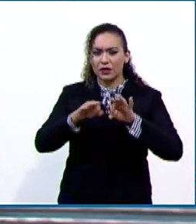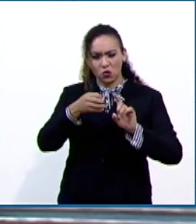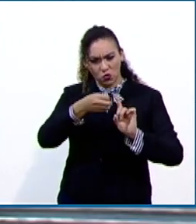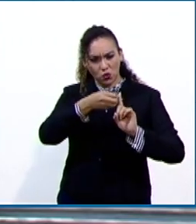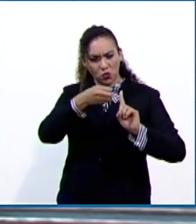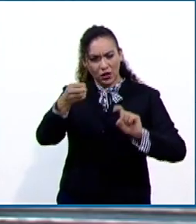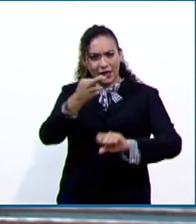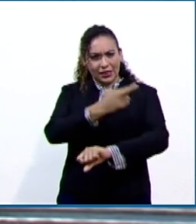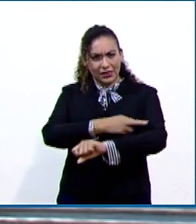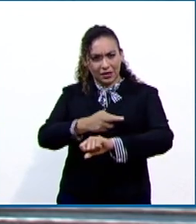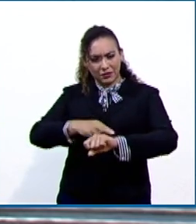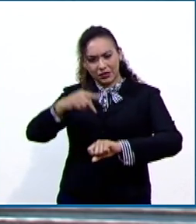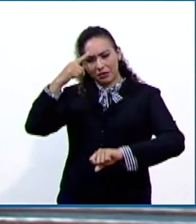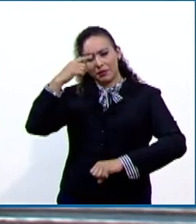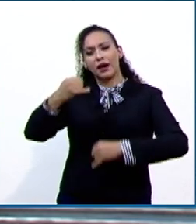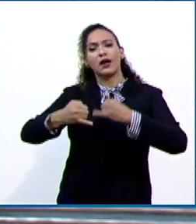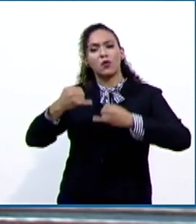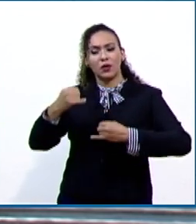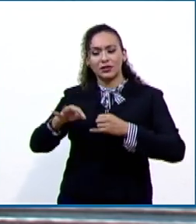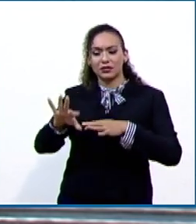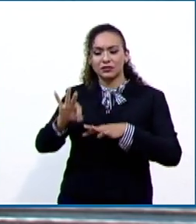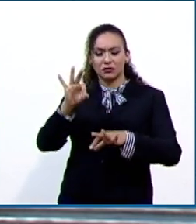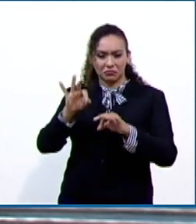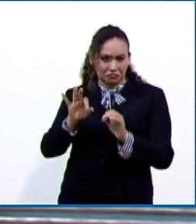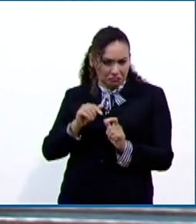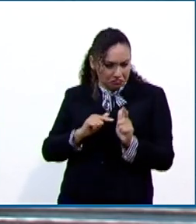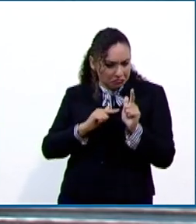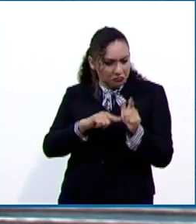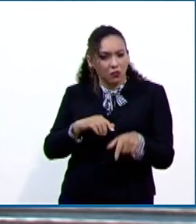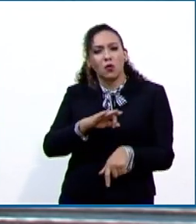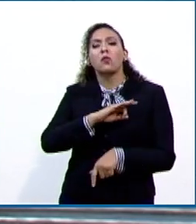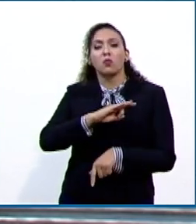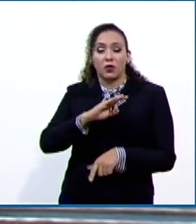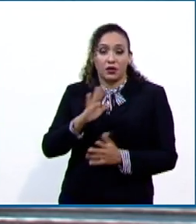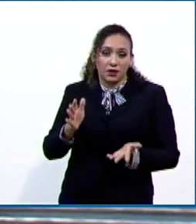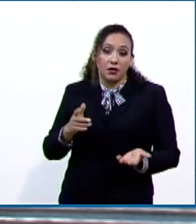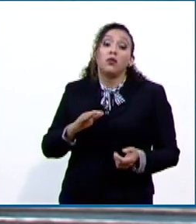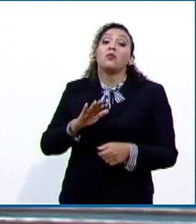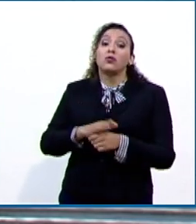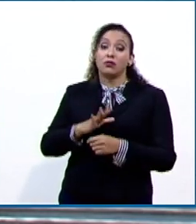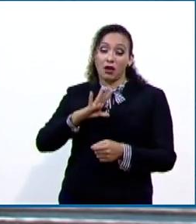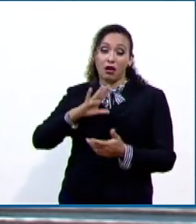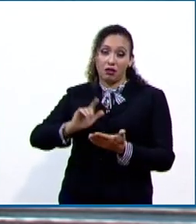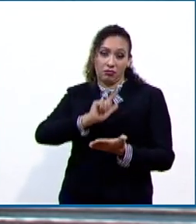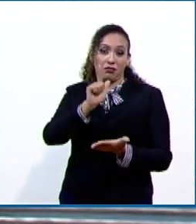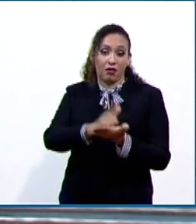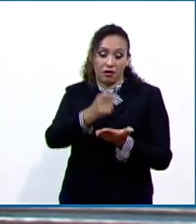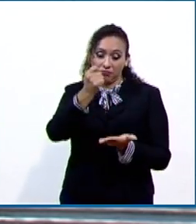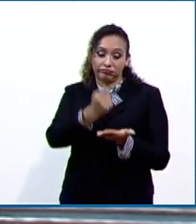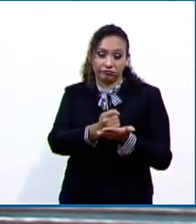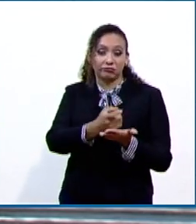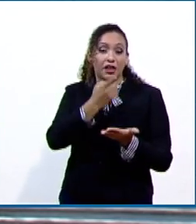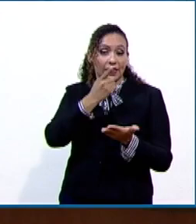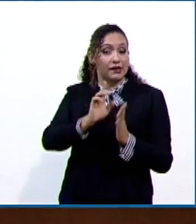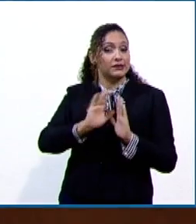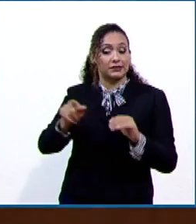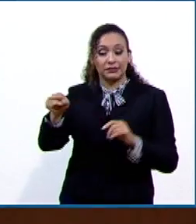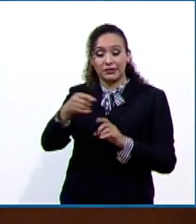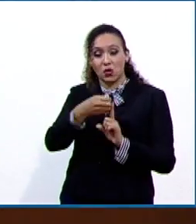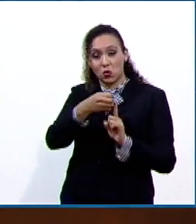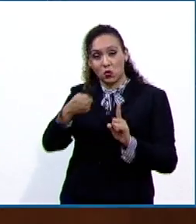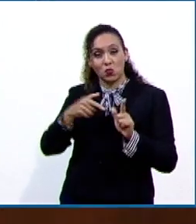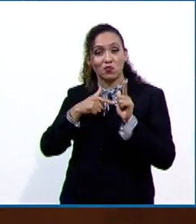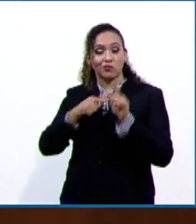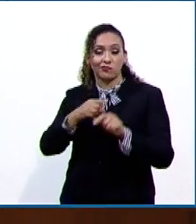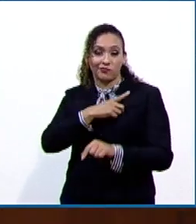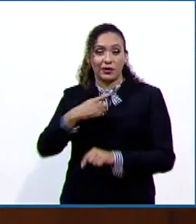del proceso electoral extraordinario de personas juzgadoras que se estableció en la reciente reforma al Poder Judicial.